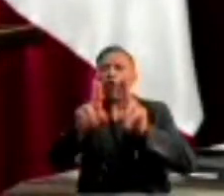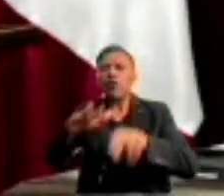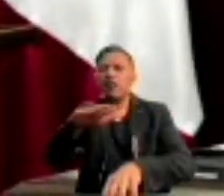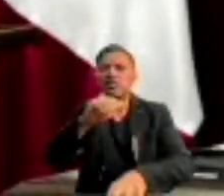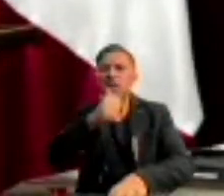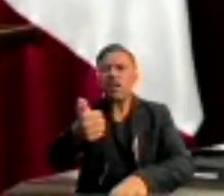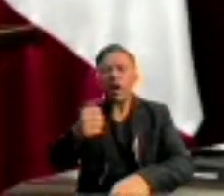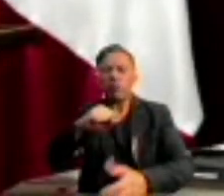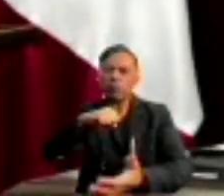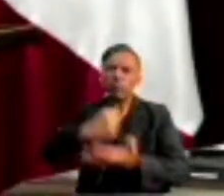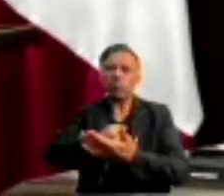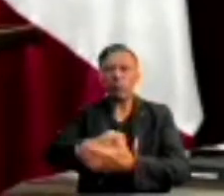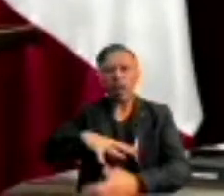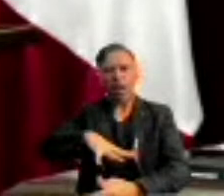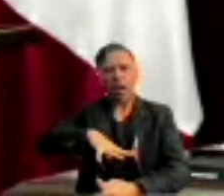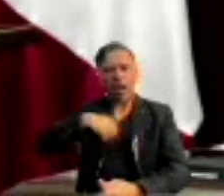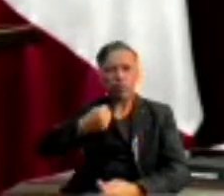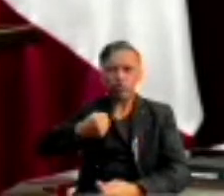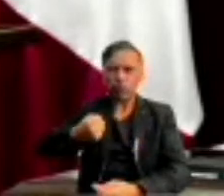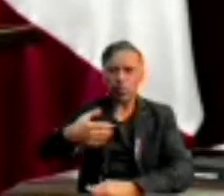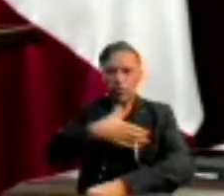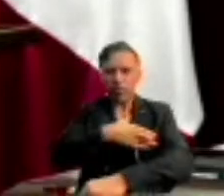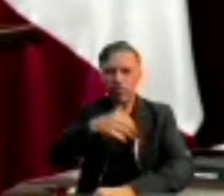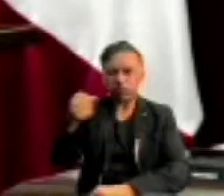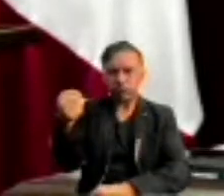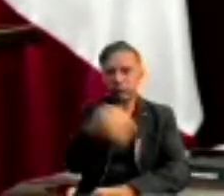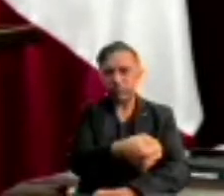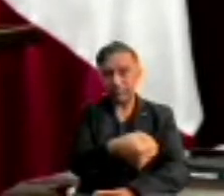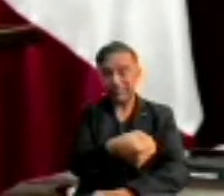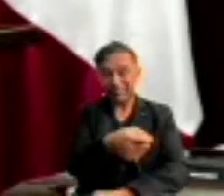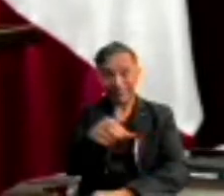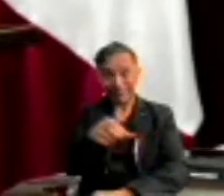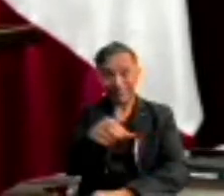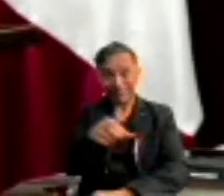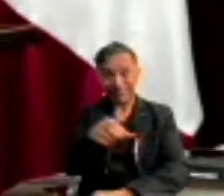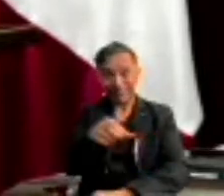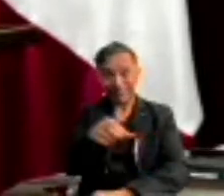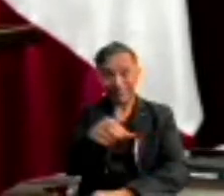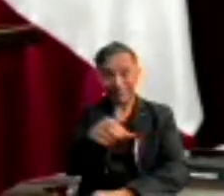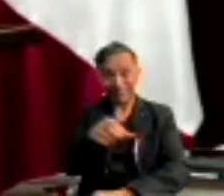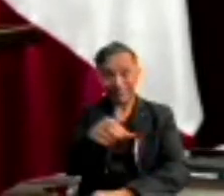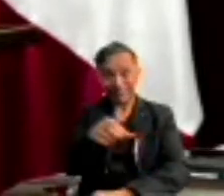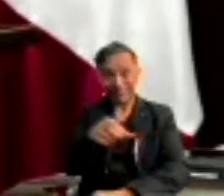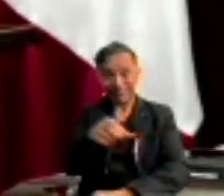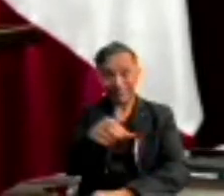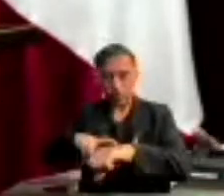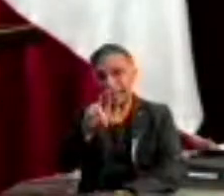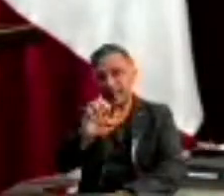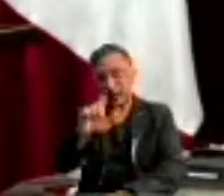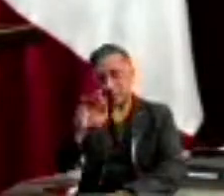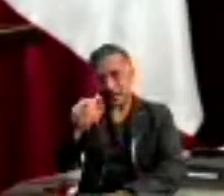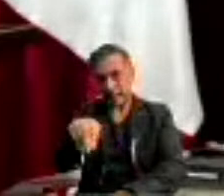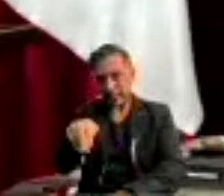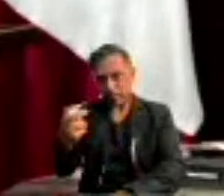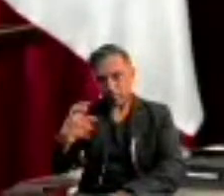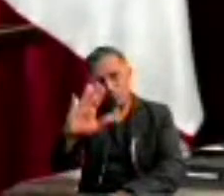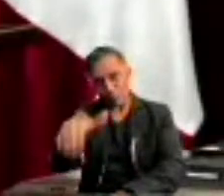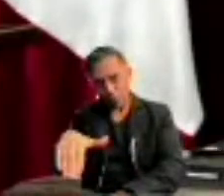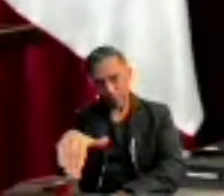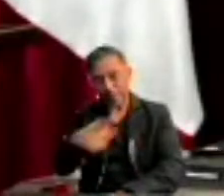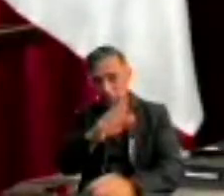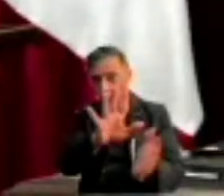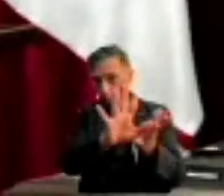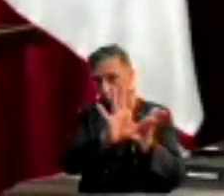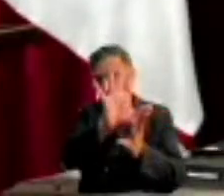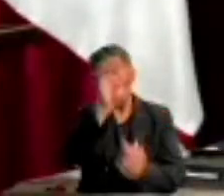abuso de poder. Dado el fallecimiento del exgobernador Zárate Albarrán, de acuerdo con la Constitución del Estado